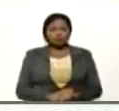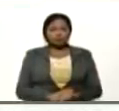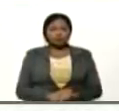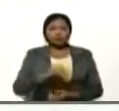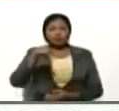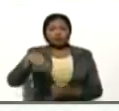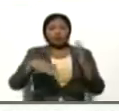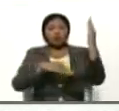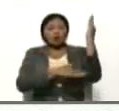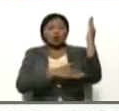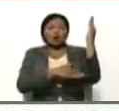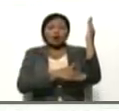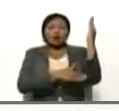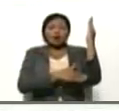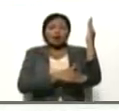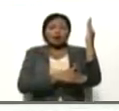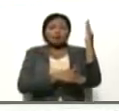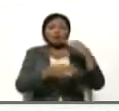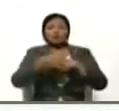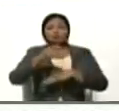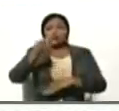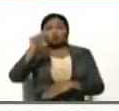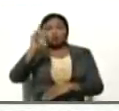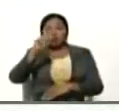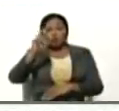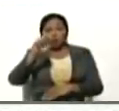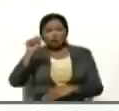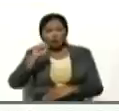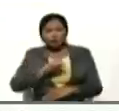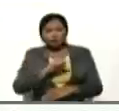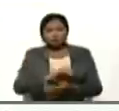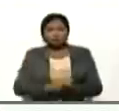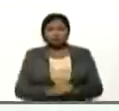Estado Lara, municipio Torres, Ramón Suárez.